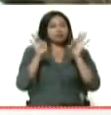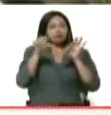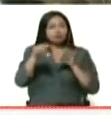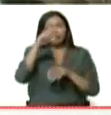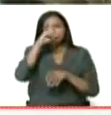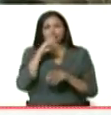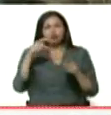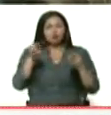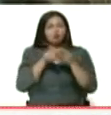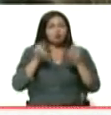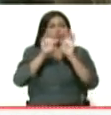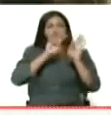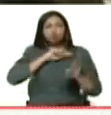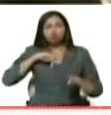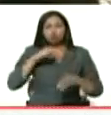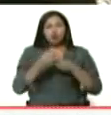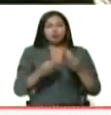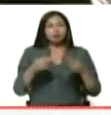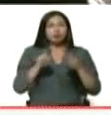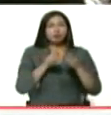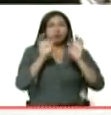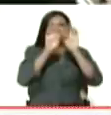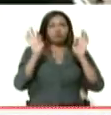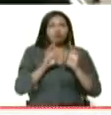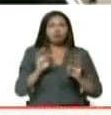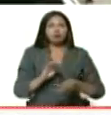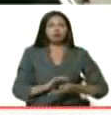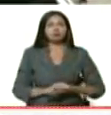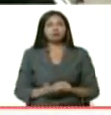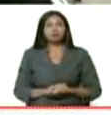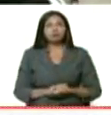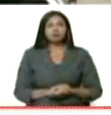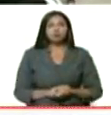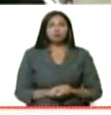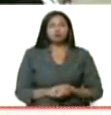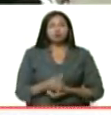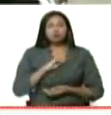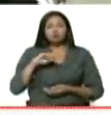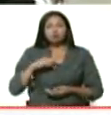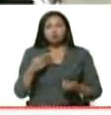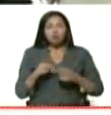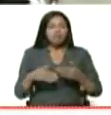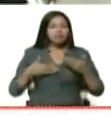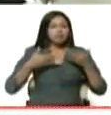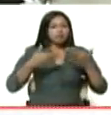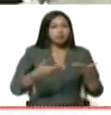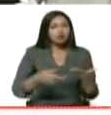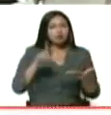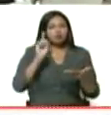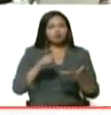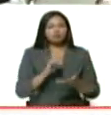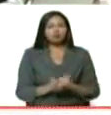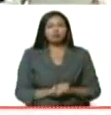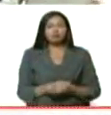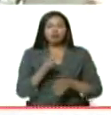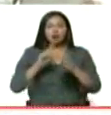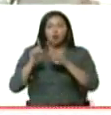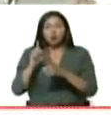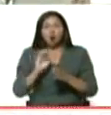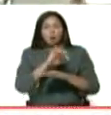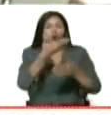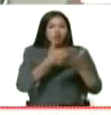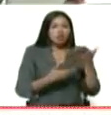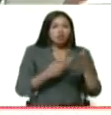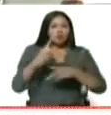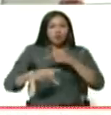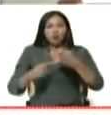así tenemos que declararlo, el haber descentralizado y entregado varios proyectos